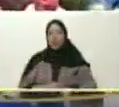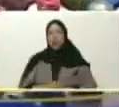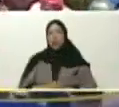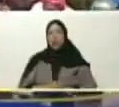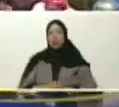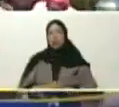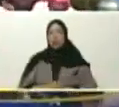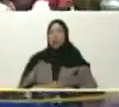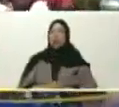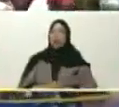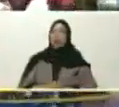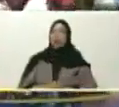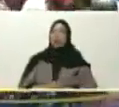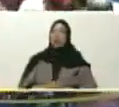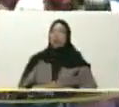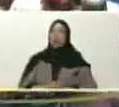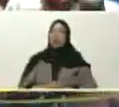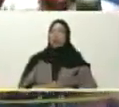Quedan,